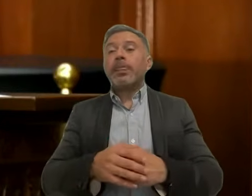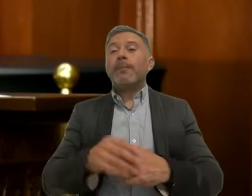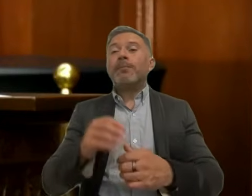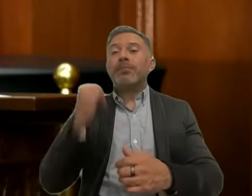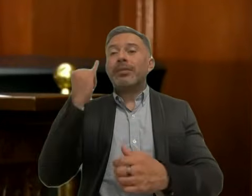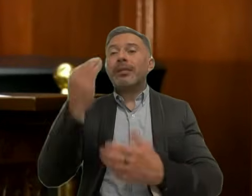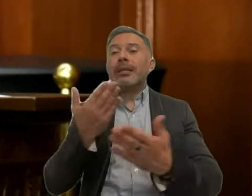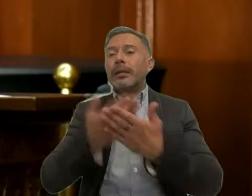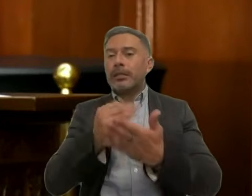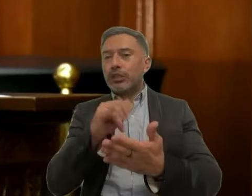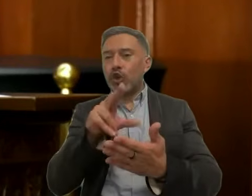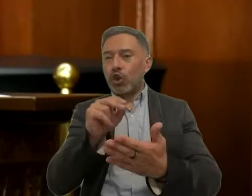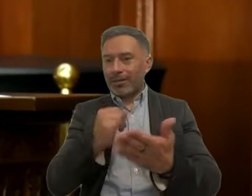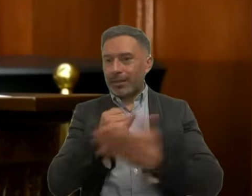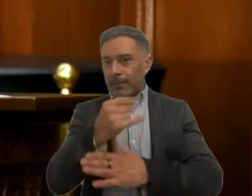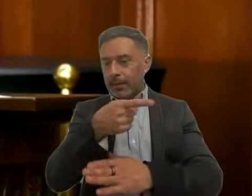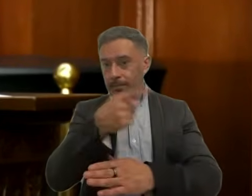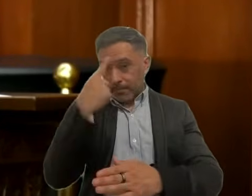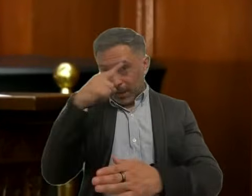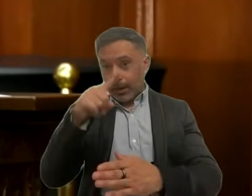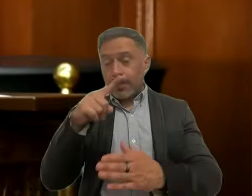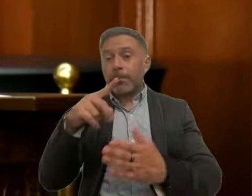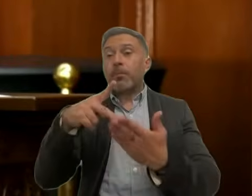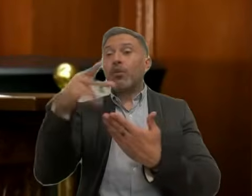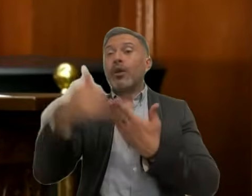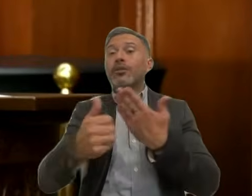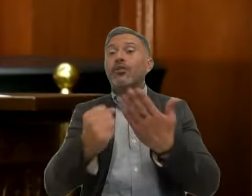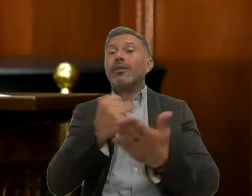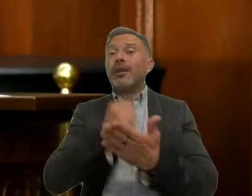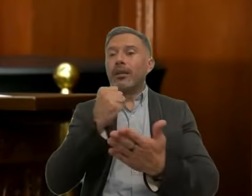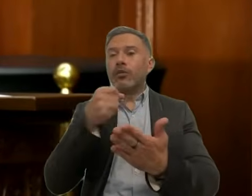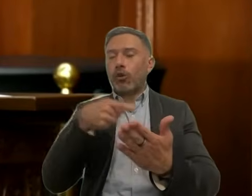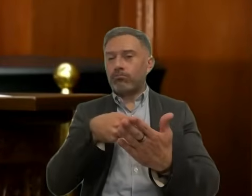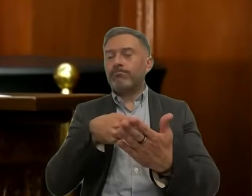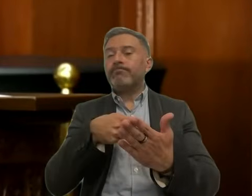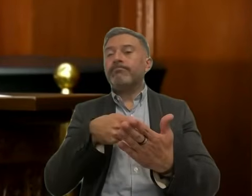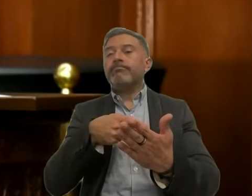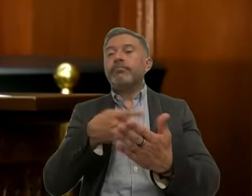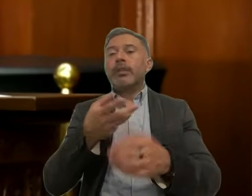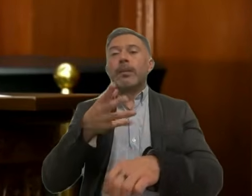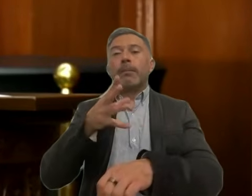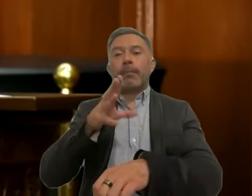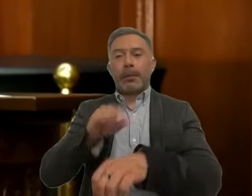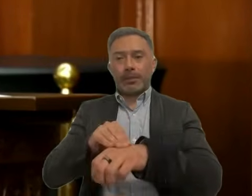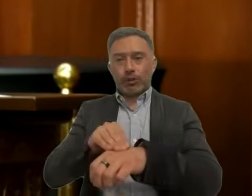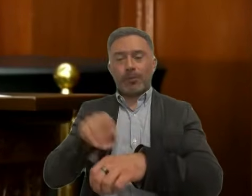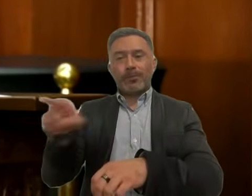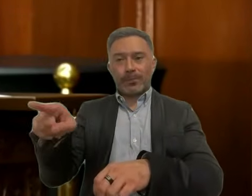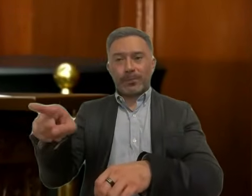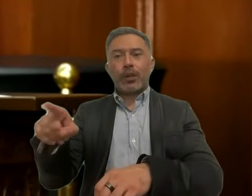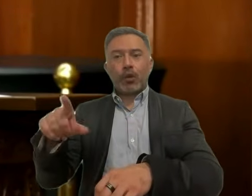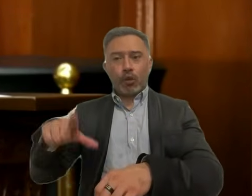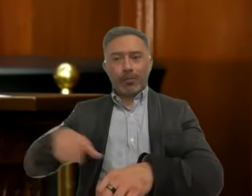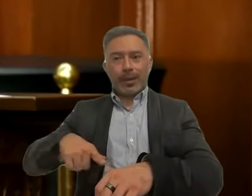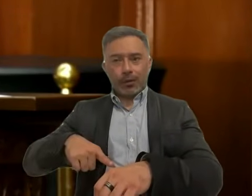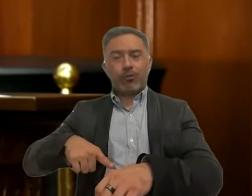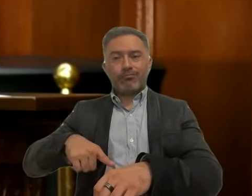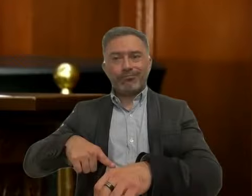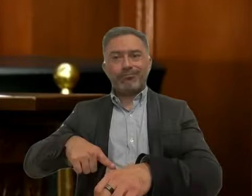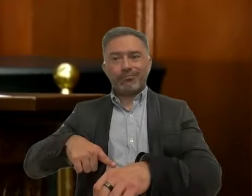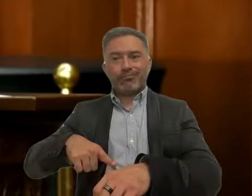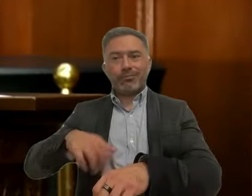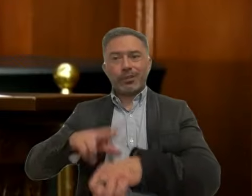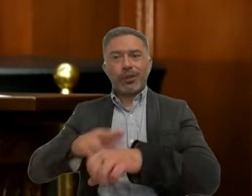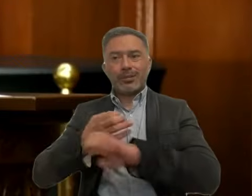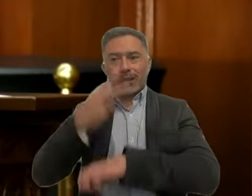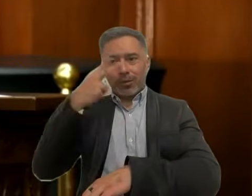dictamen de la iniciativa de decreto por el que se autoriza al Poder Ejecutivo del Estado a desincorporar del patrimonio